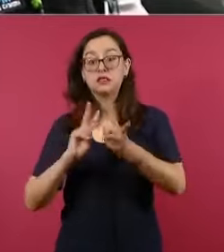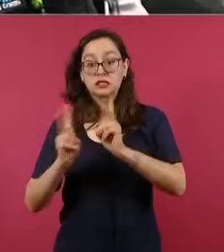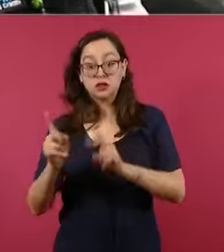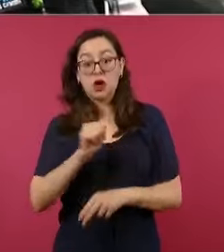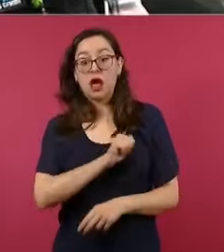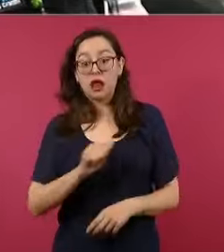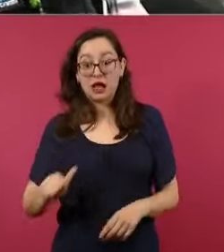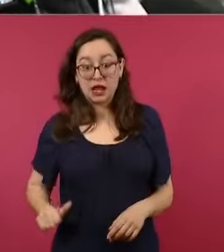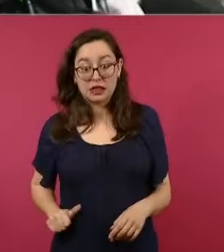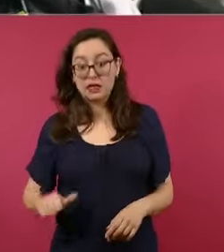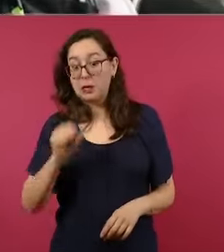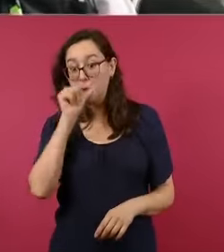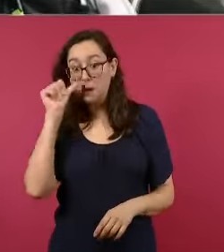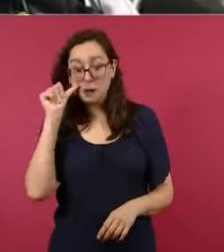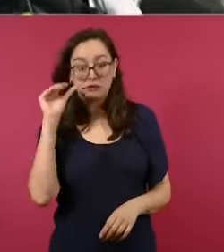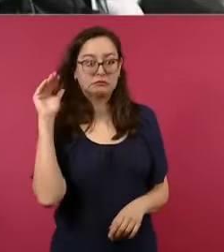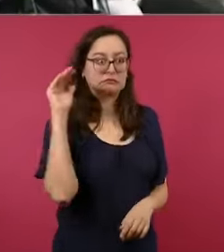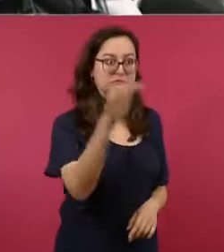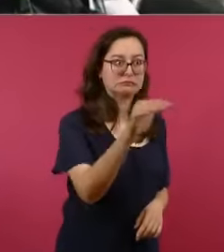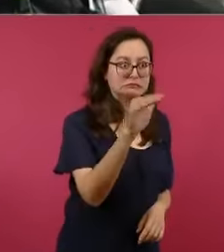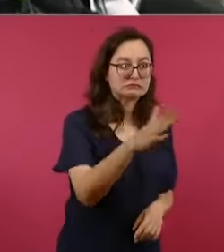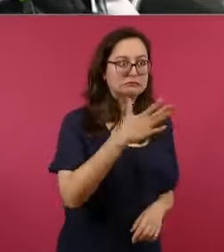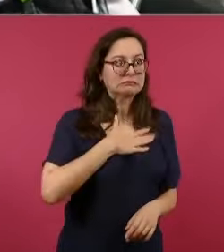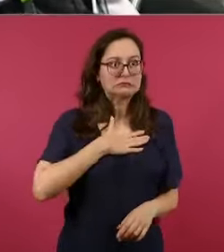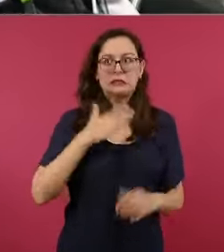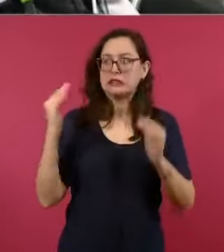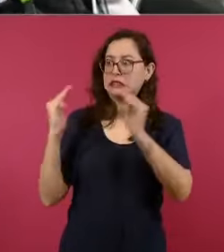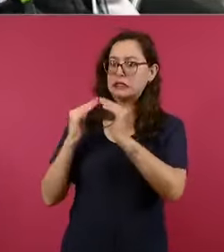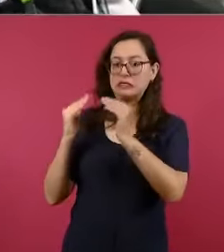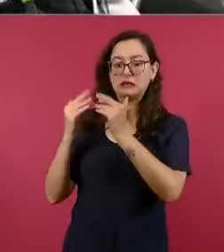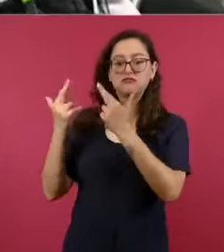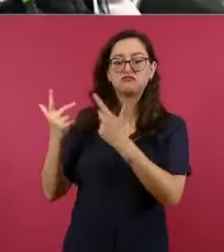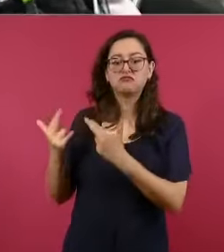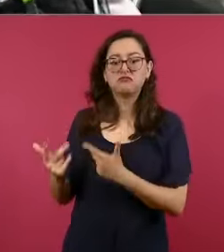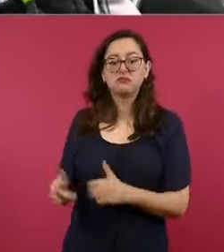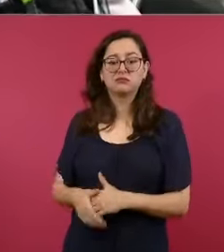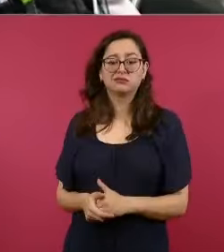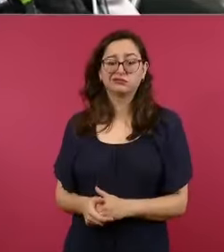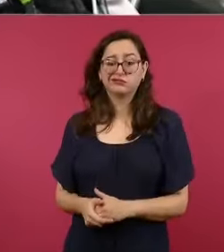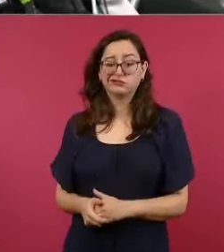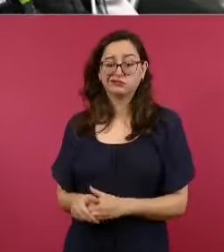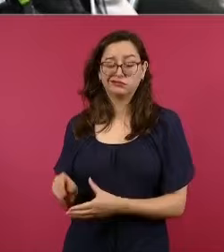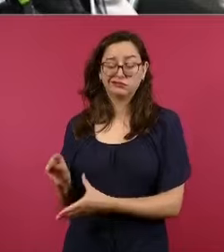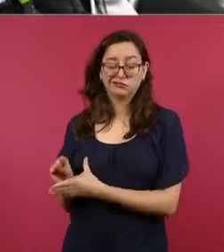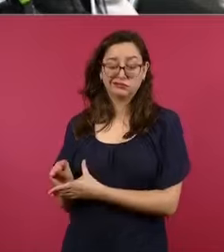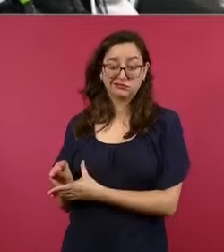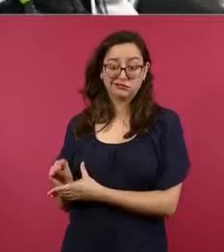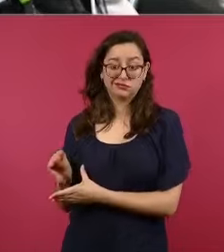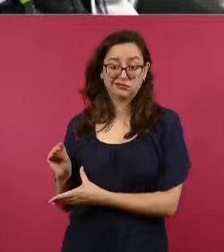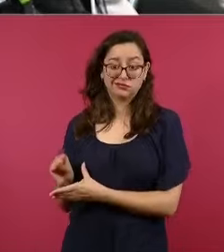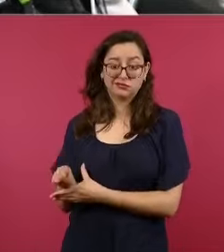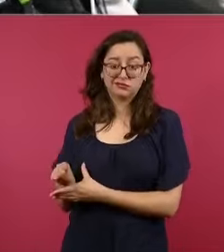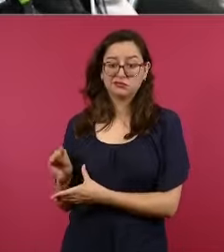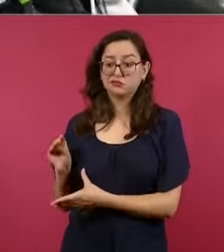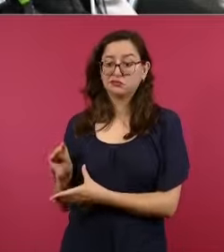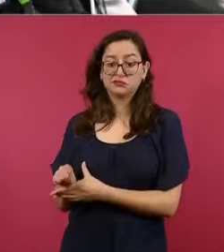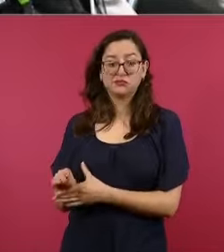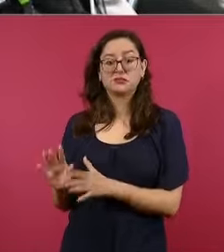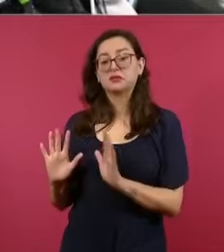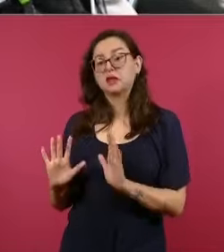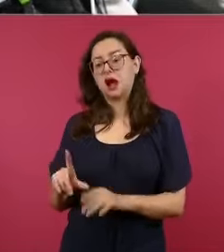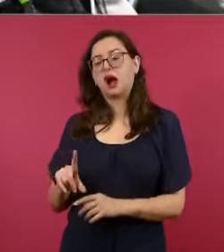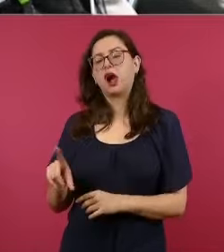que ya están afectadas sus viviendas y pues en la alcaldía les han dicho que que pues está en